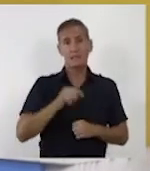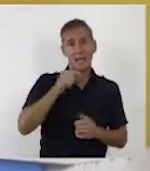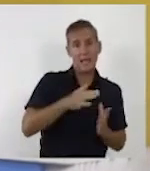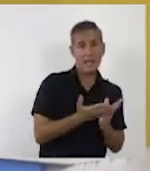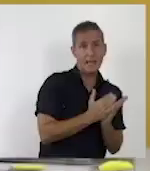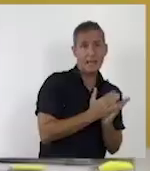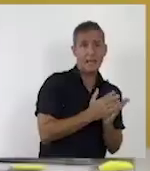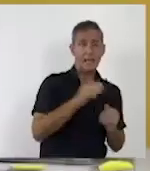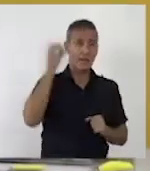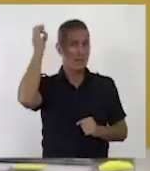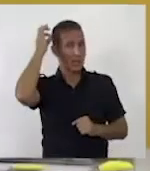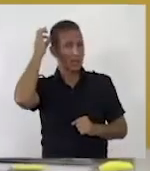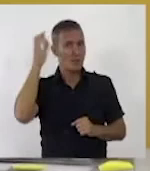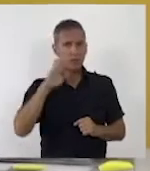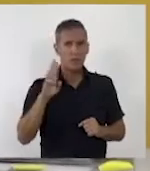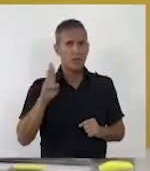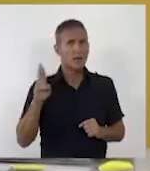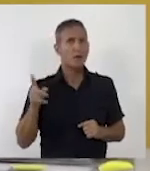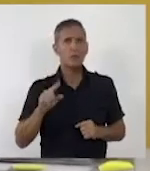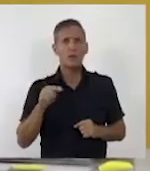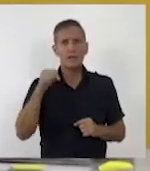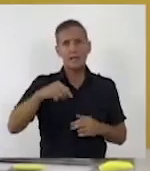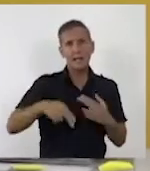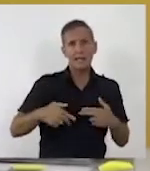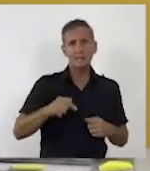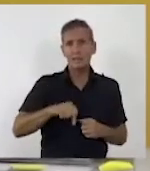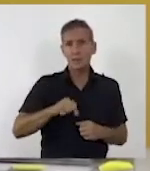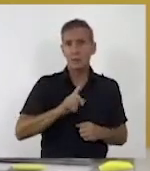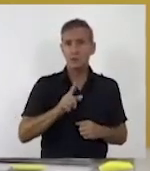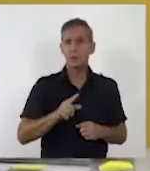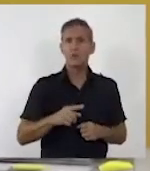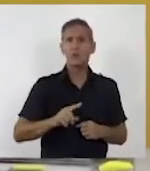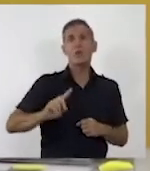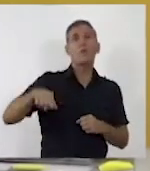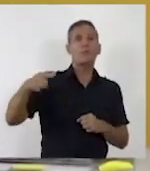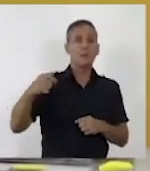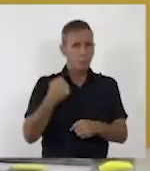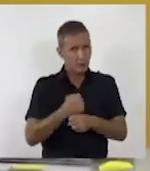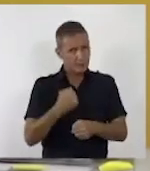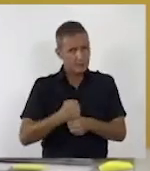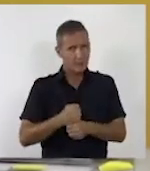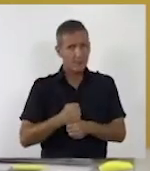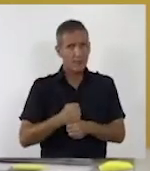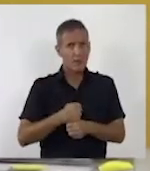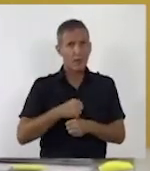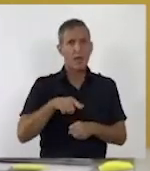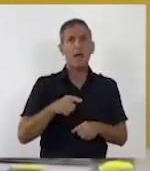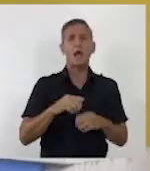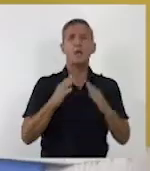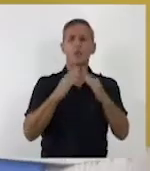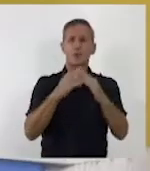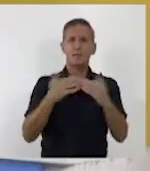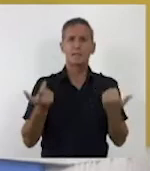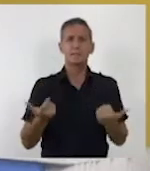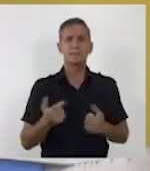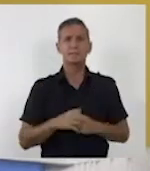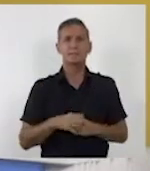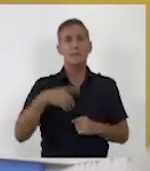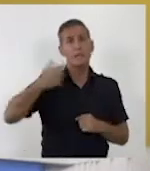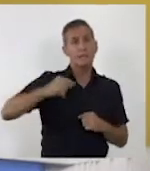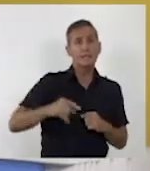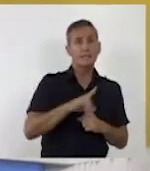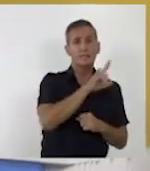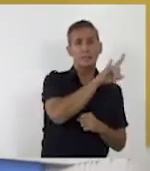libro de español recuerden que no es para hacerlo ahora es para trabajar posteriormente en sus hogares en el ejercicio